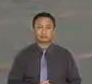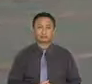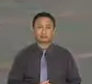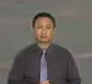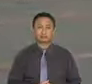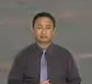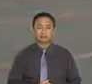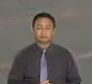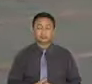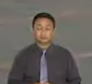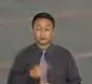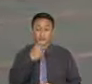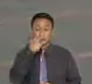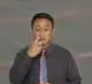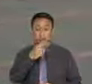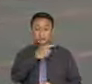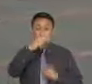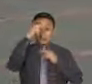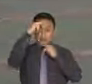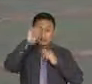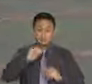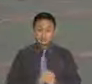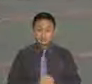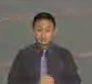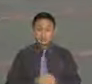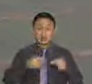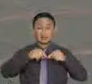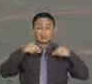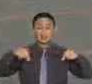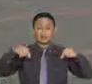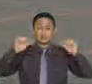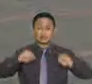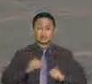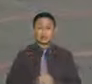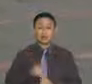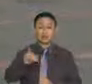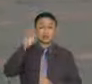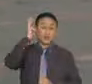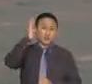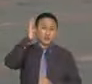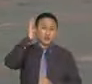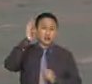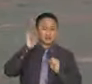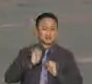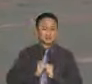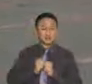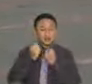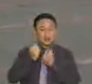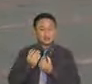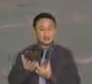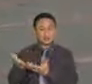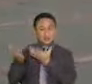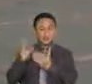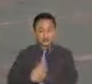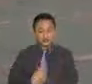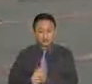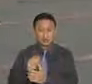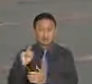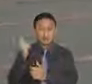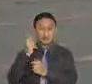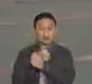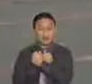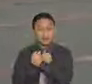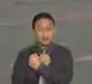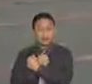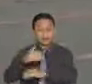como veíamos en este reportaje el piropo es una forma de halagar a la mujer y también así nacían los primeros amores de